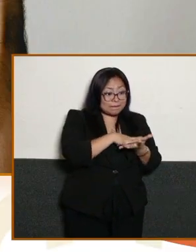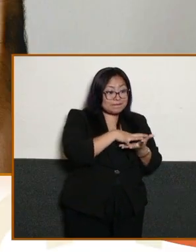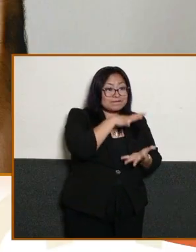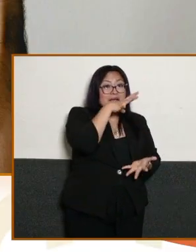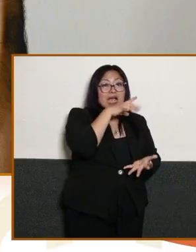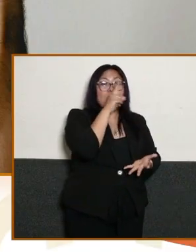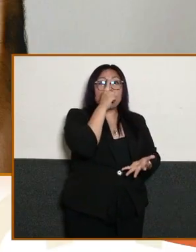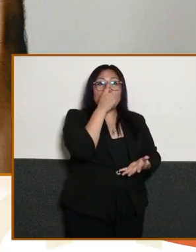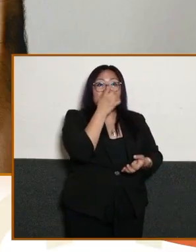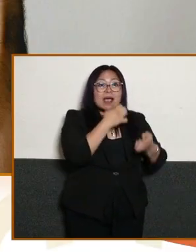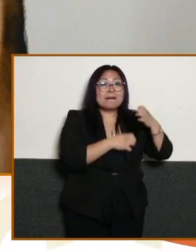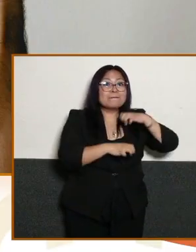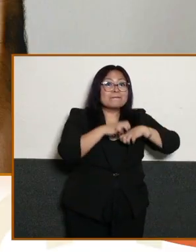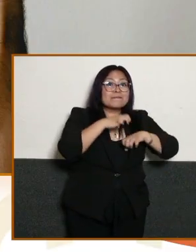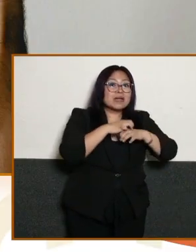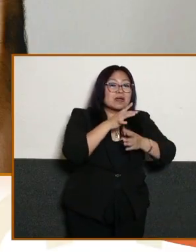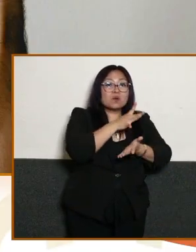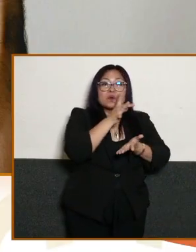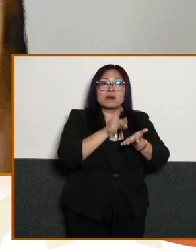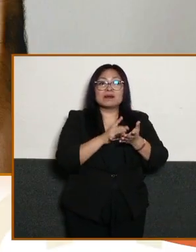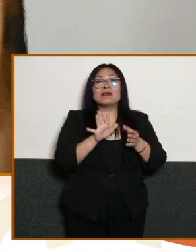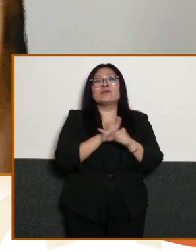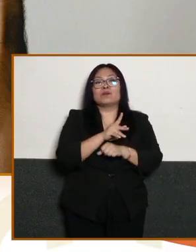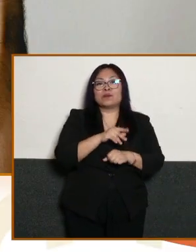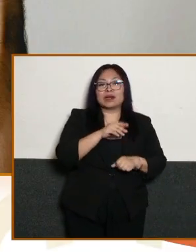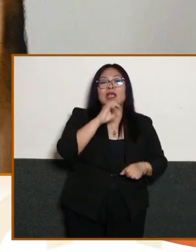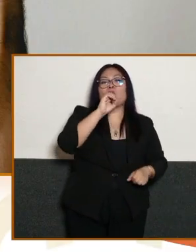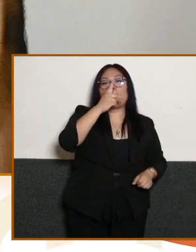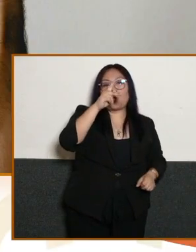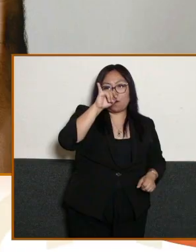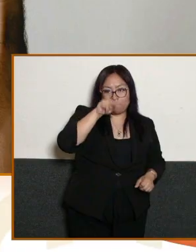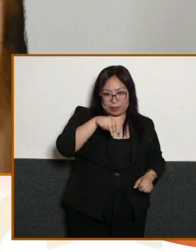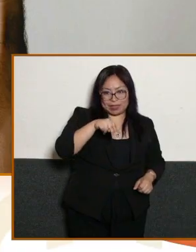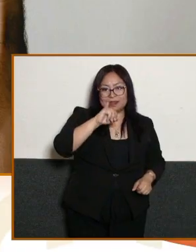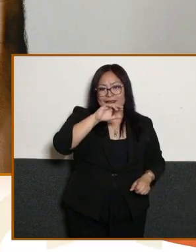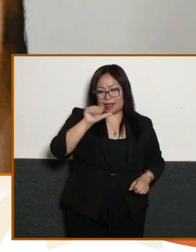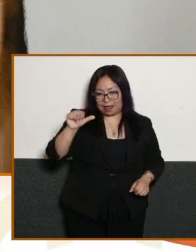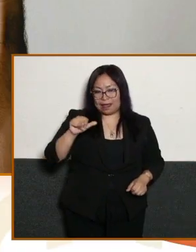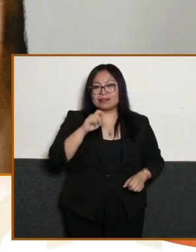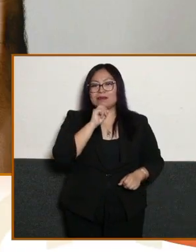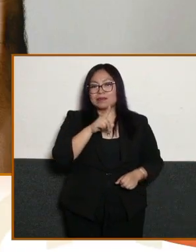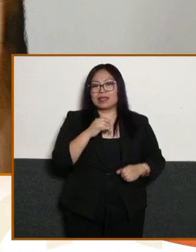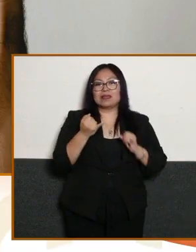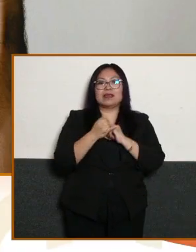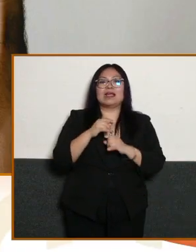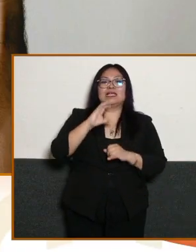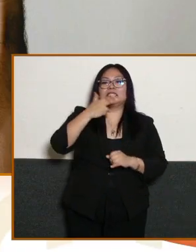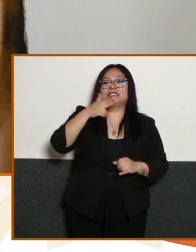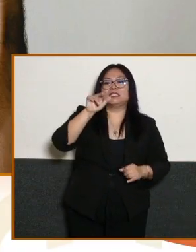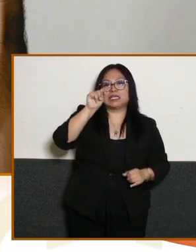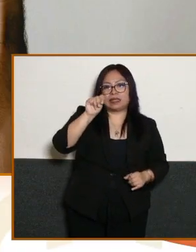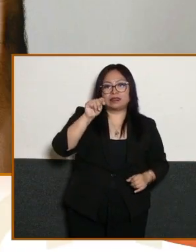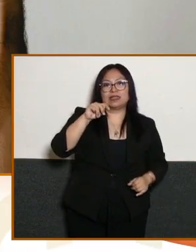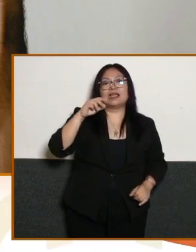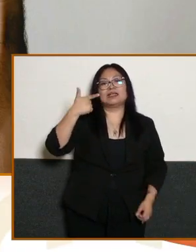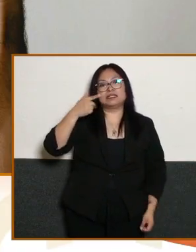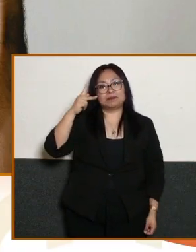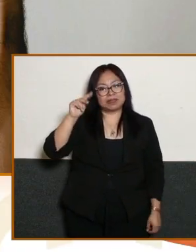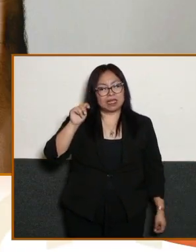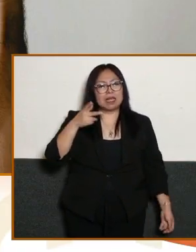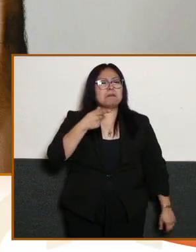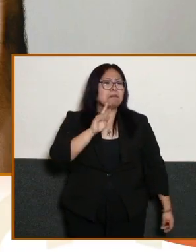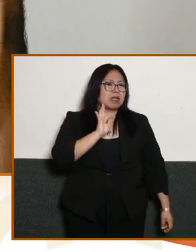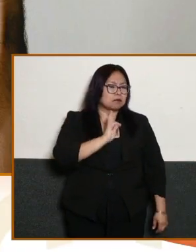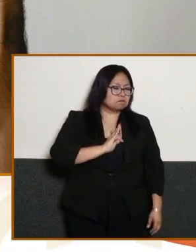sola compañía, que fue lo que empezó a pasar con OpenAI y ChatGPT. Pero felizmente las personas, los humanos, la